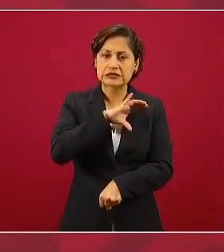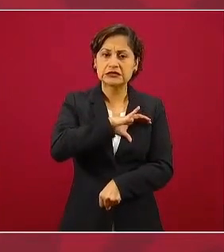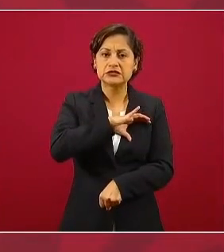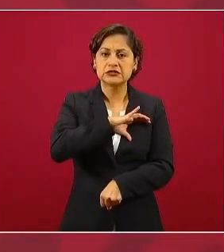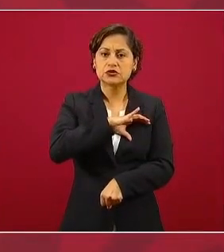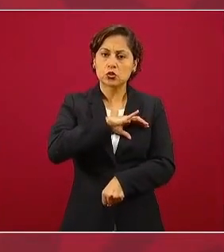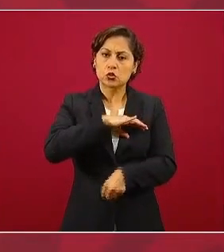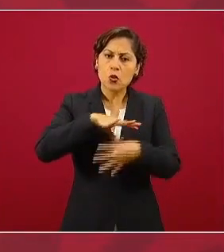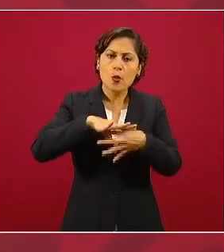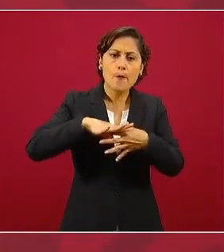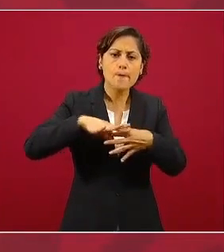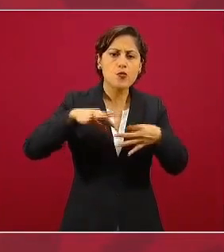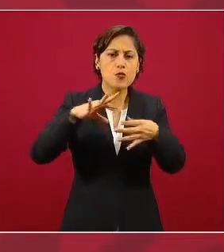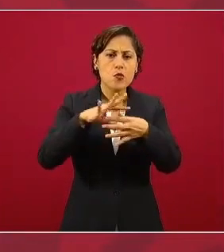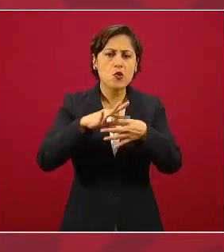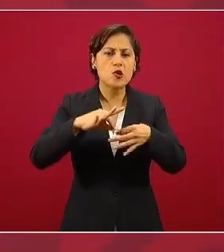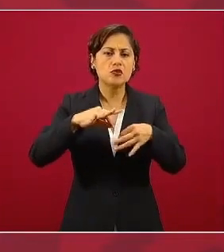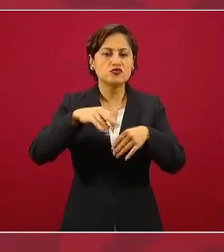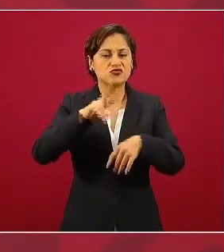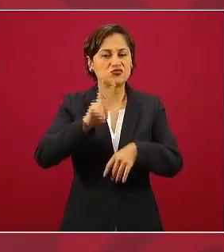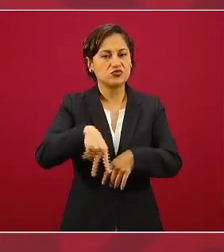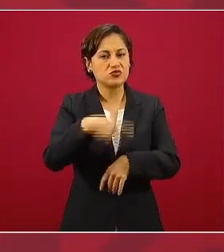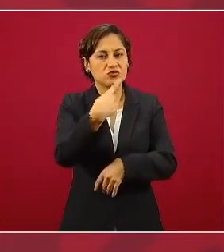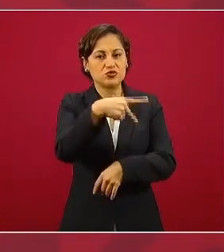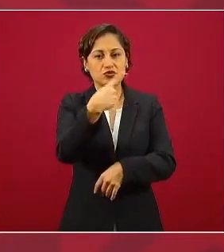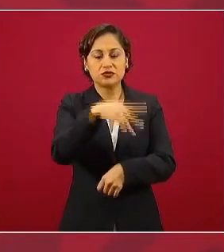Y así hablé de él